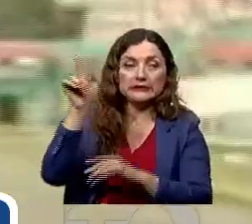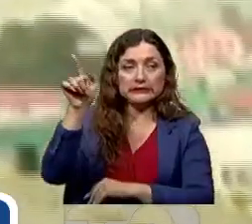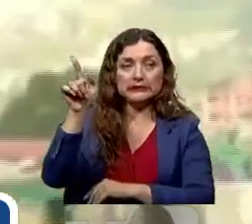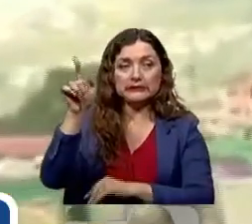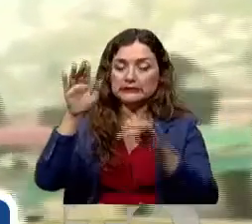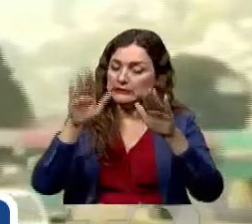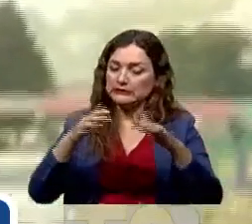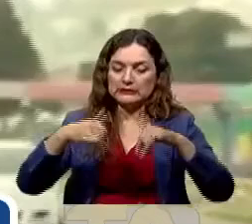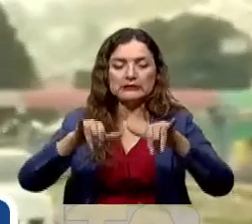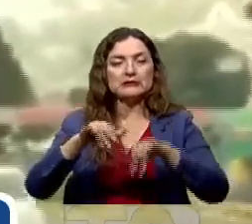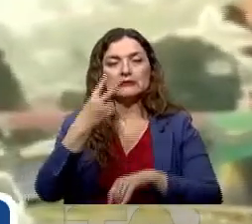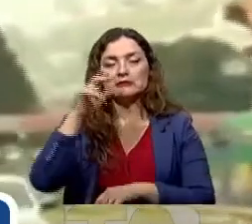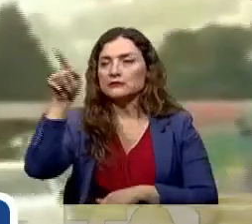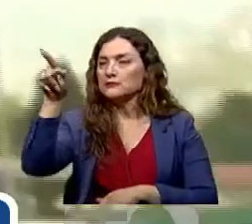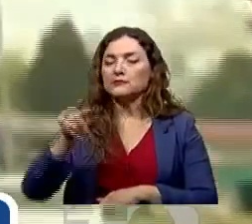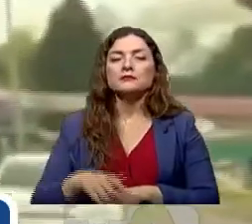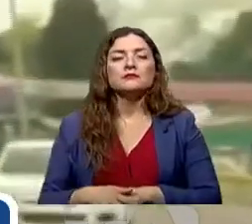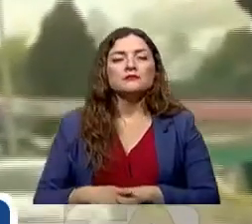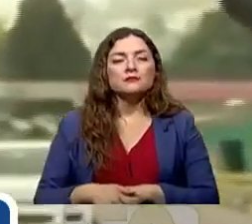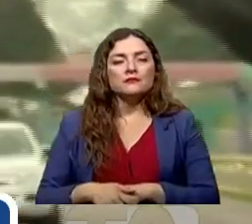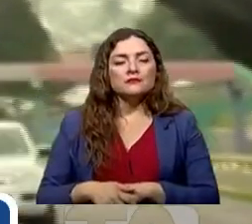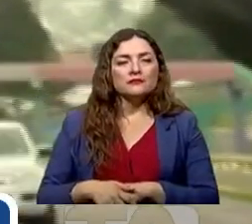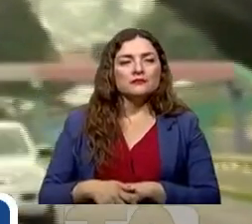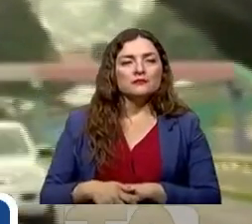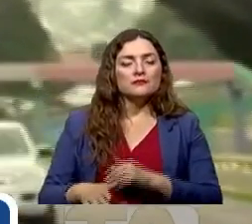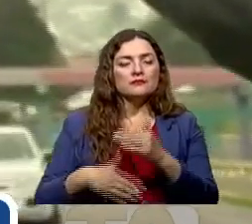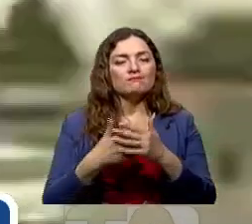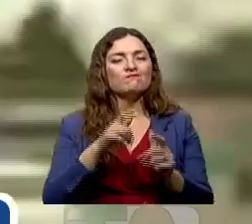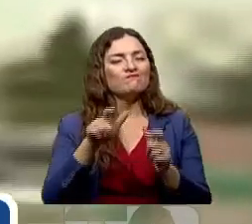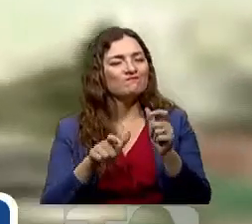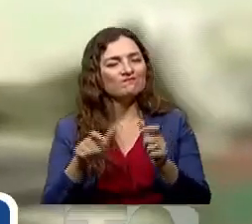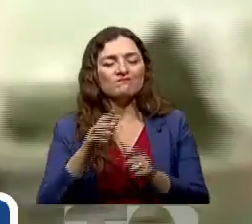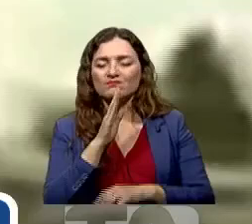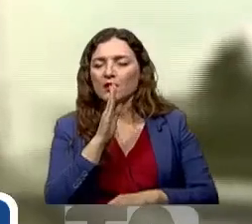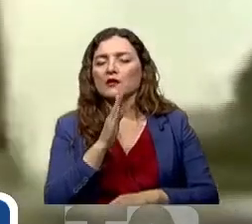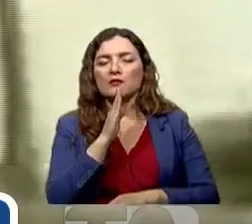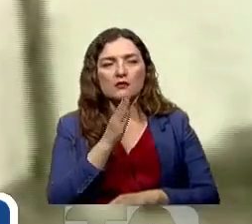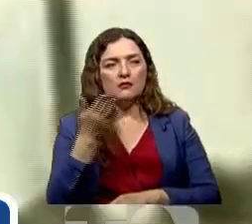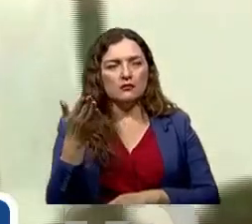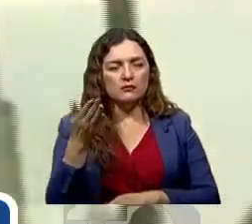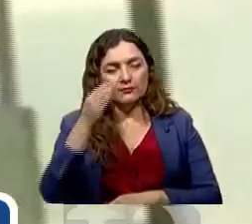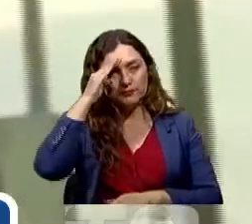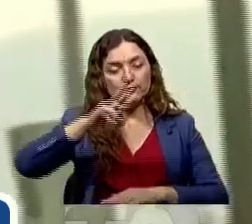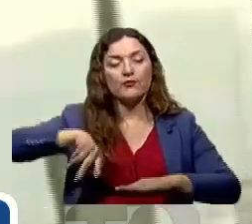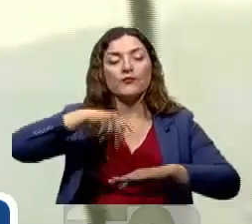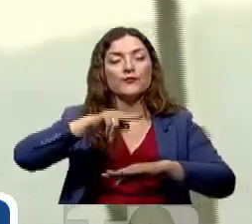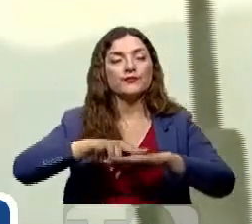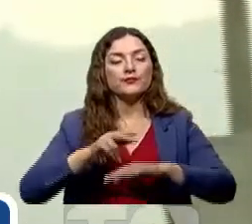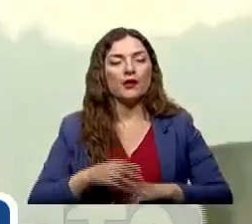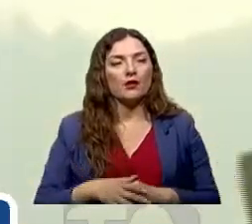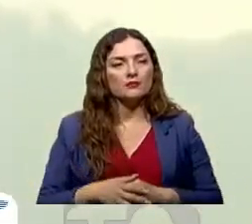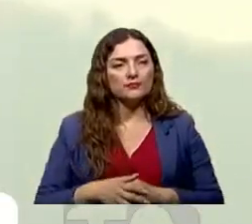Miren ustedes allá en la parte de arriba, ahí están sacando a todas las personas que por general mencionan la Policía Nacional tienen